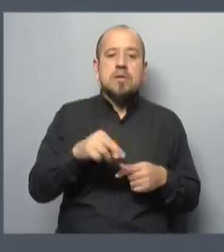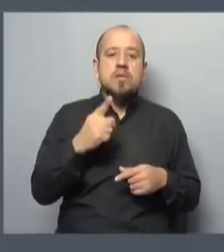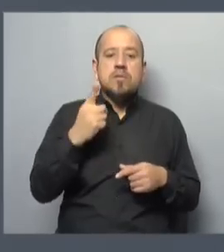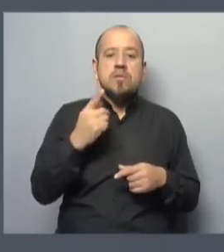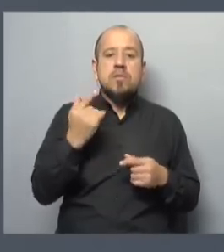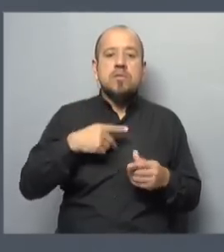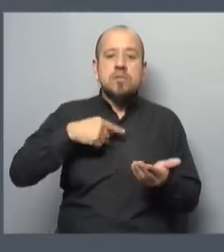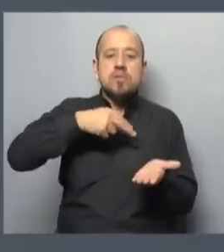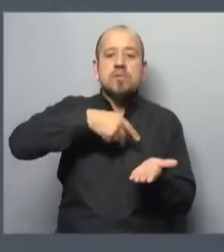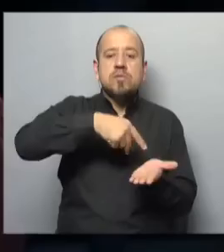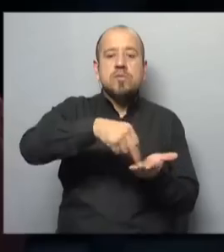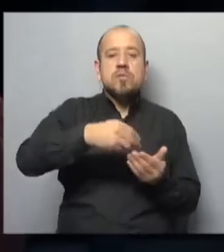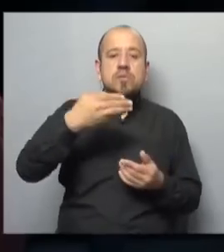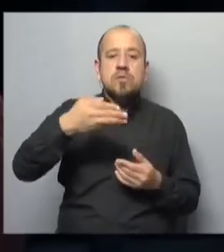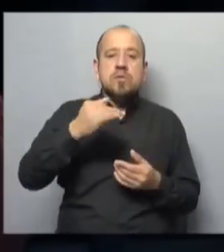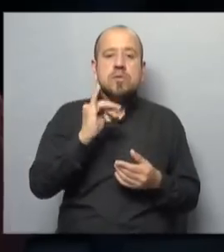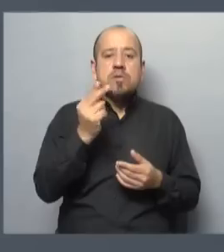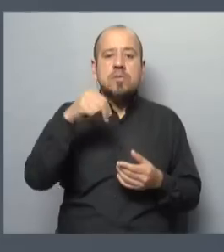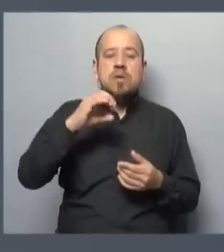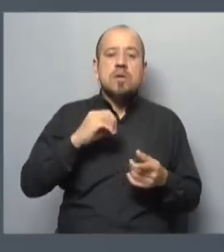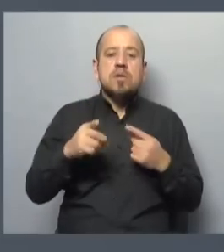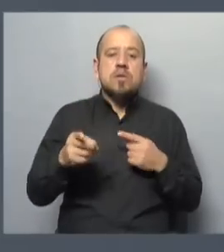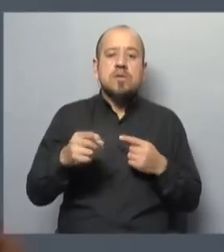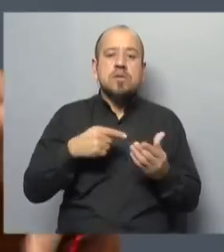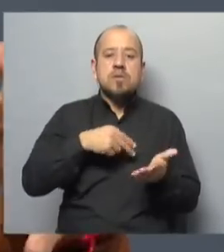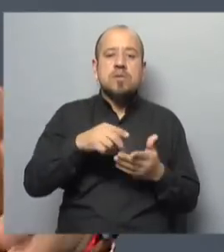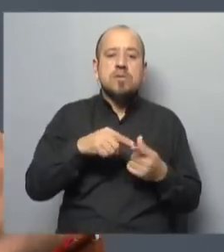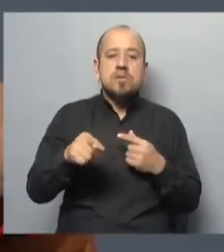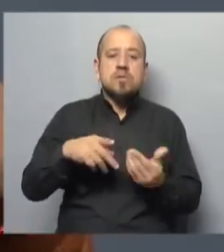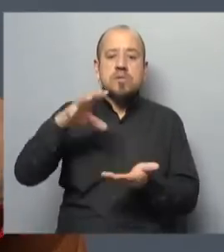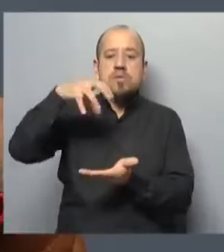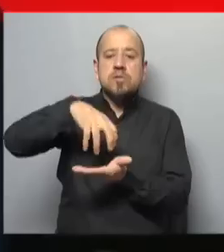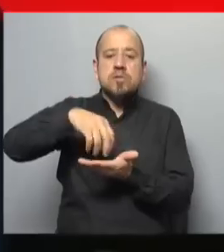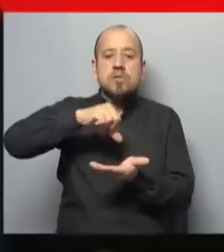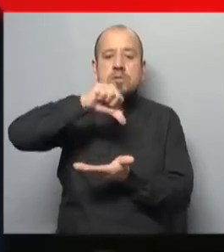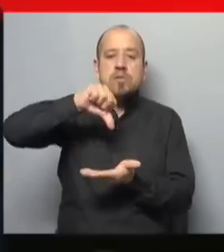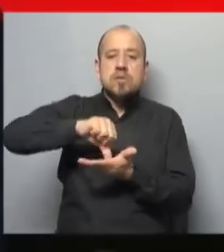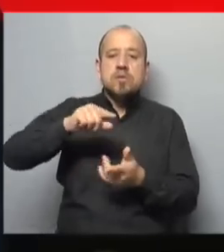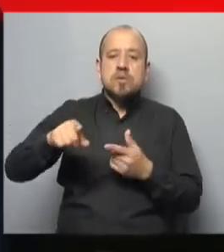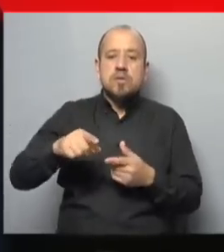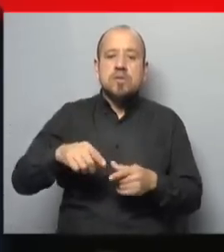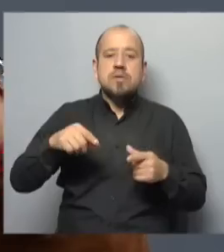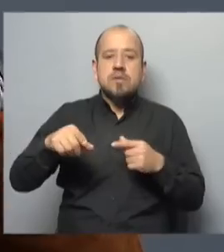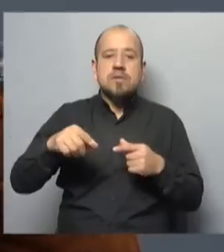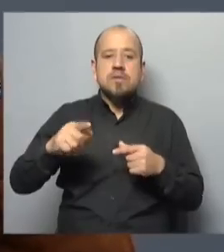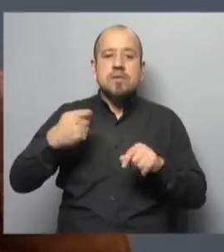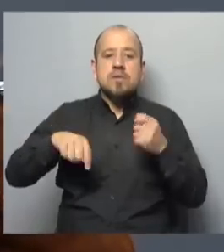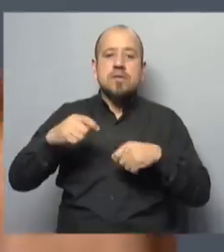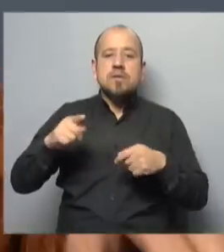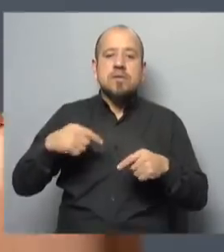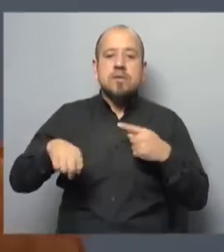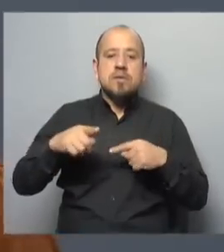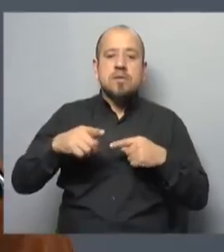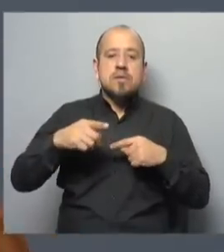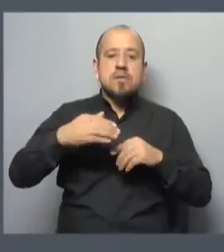caminando con bruno piano mi compañero el show de agua creo que en las ciudades de trastienda es seguro pero en la